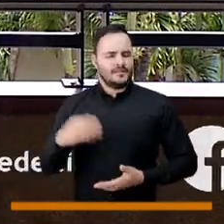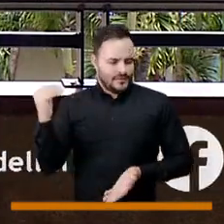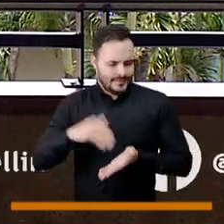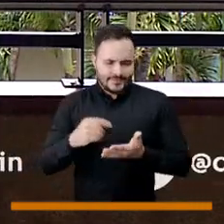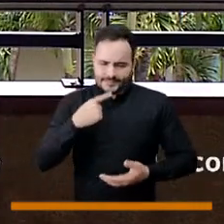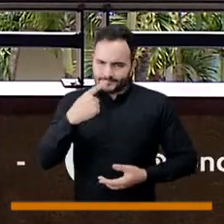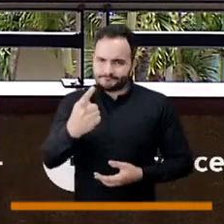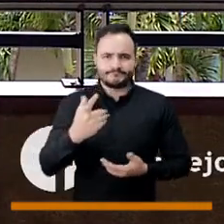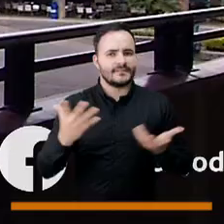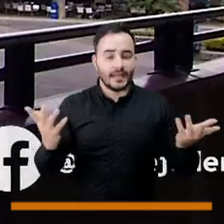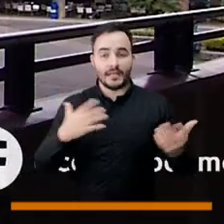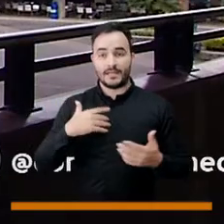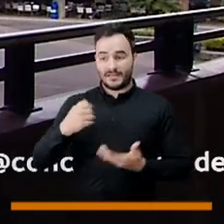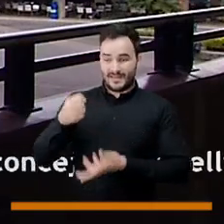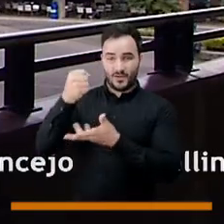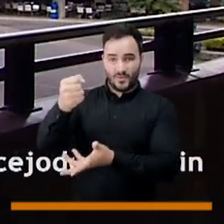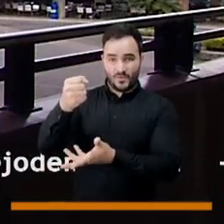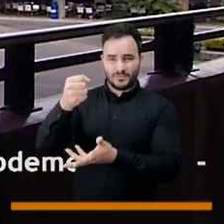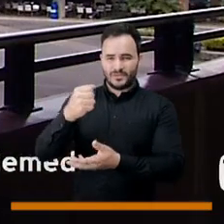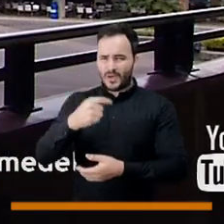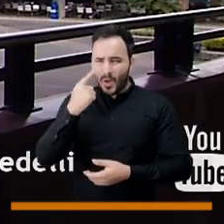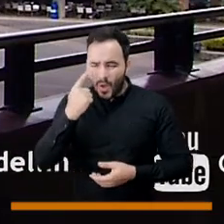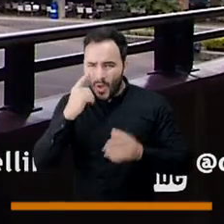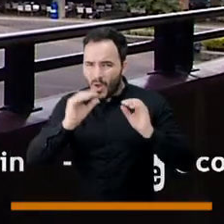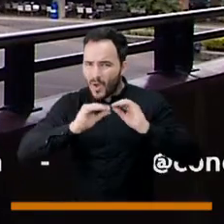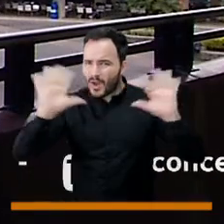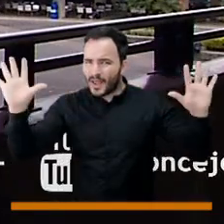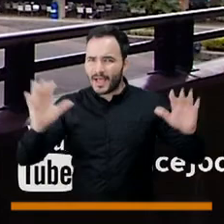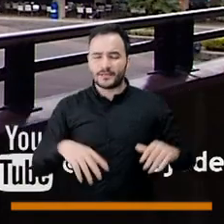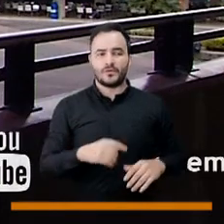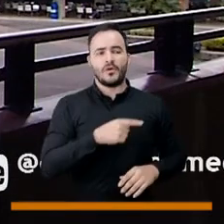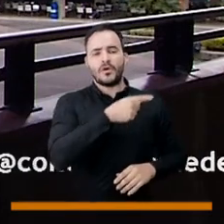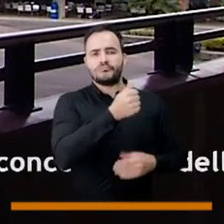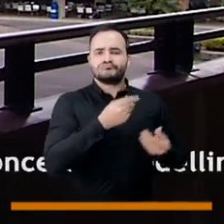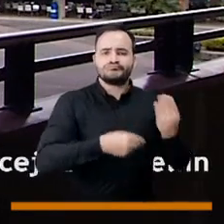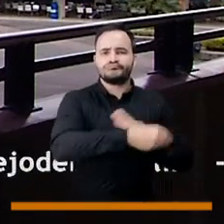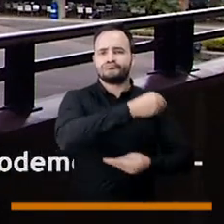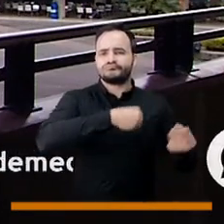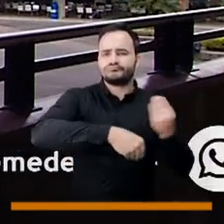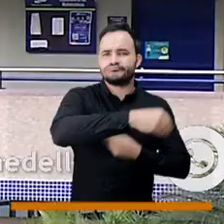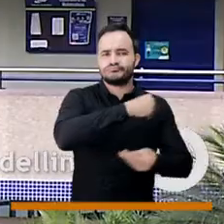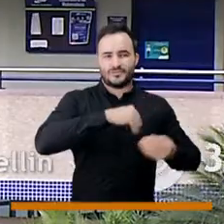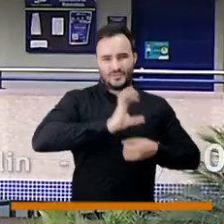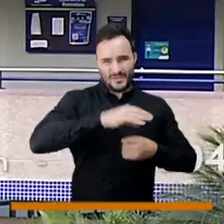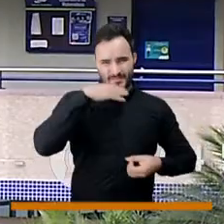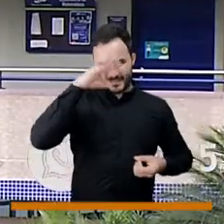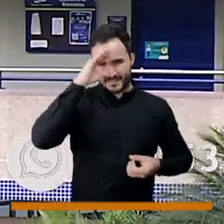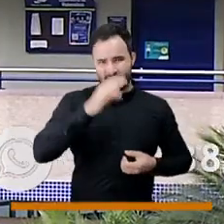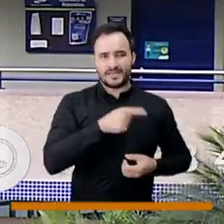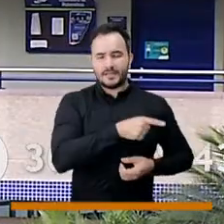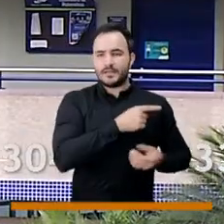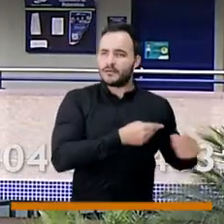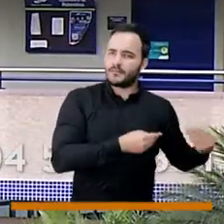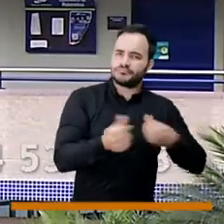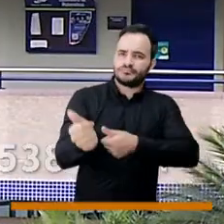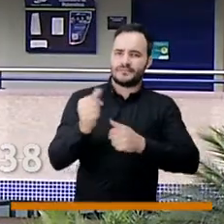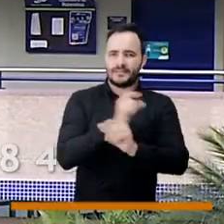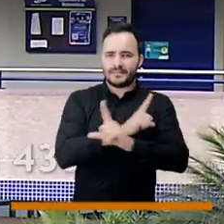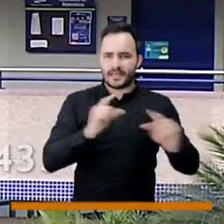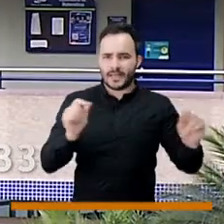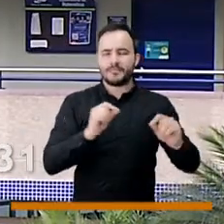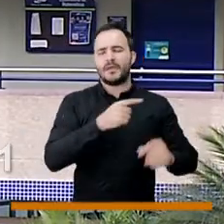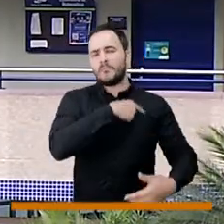jamás podrían confundirse con las transferencias ordinarias que le manda el municipio de medellín